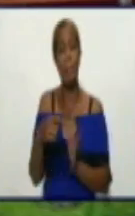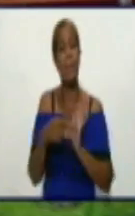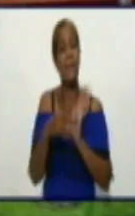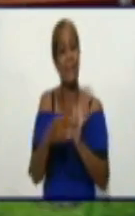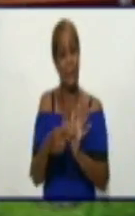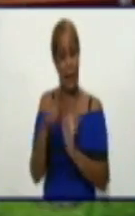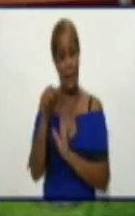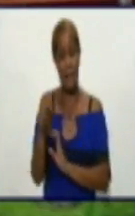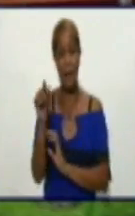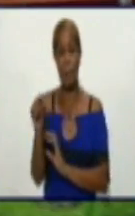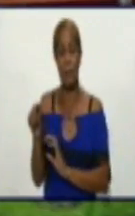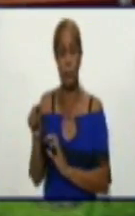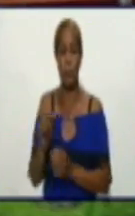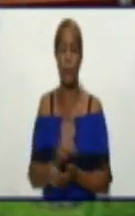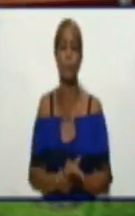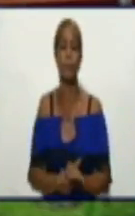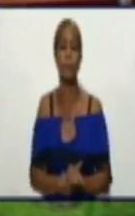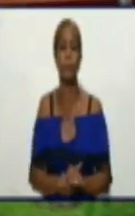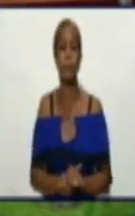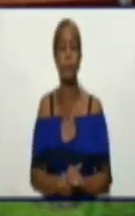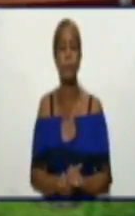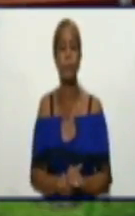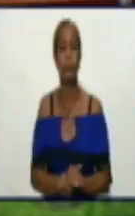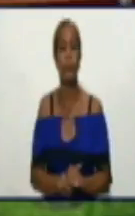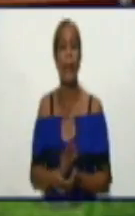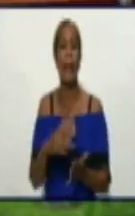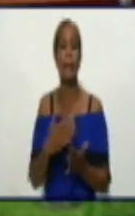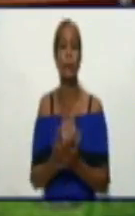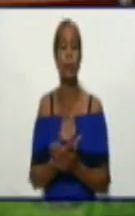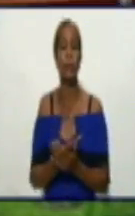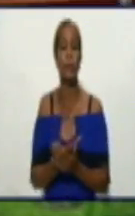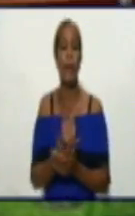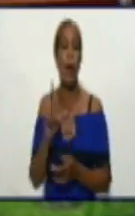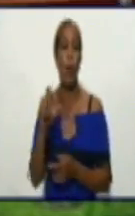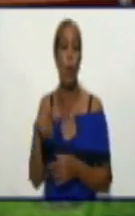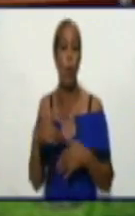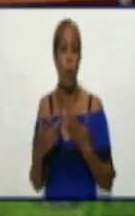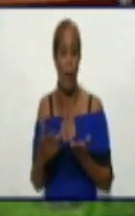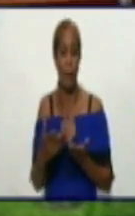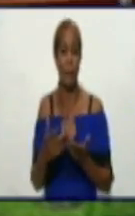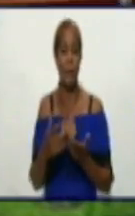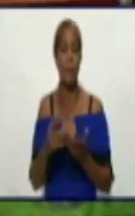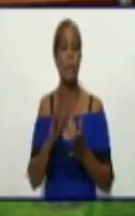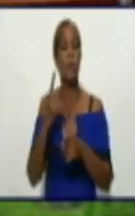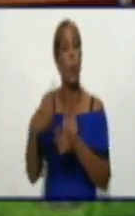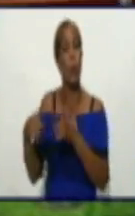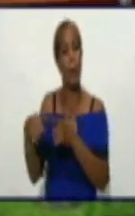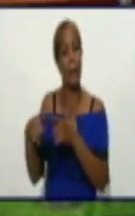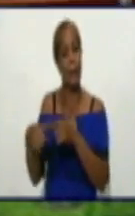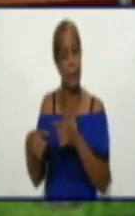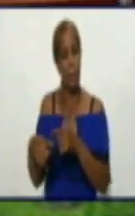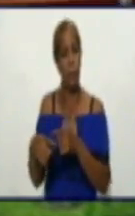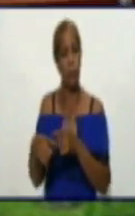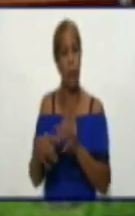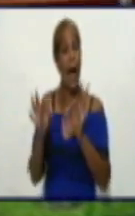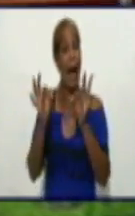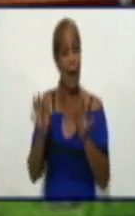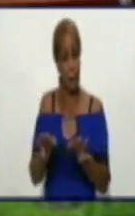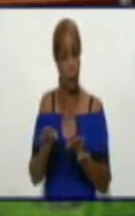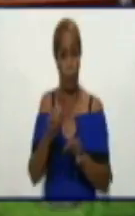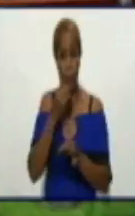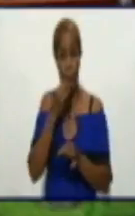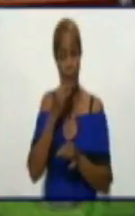Aquí, Carlos, para ir avanzando, ¿cuáles son los equipos? Acá está el documento. Actos. Los